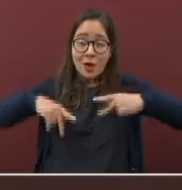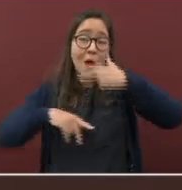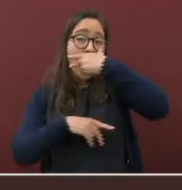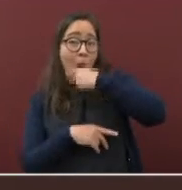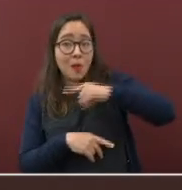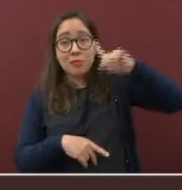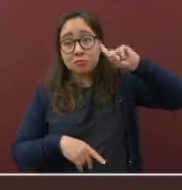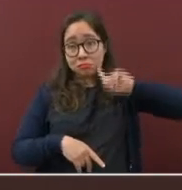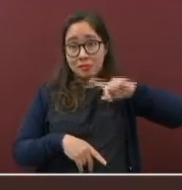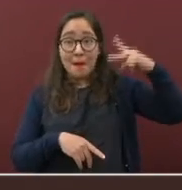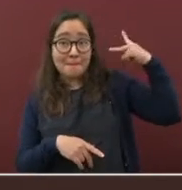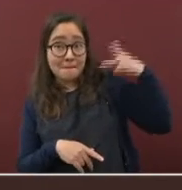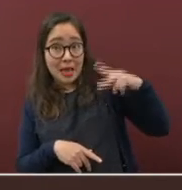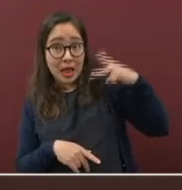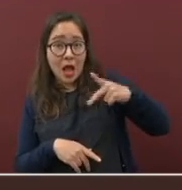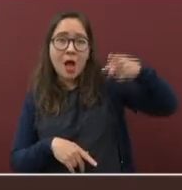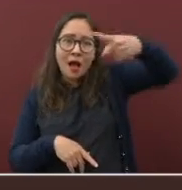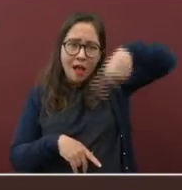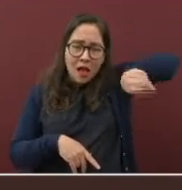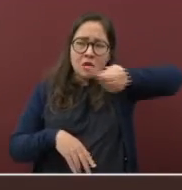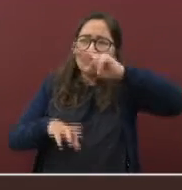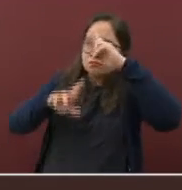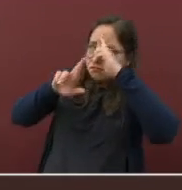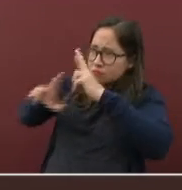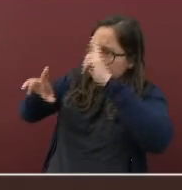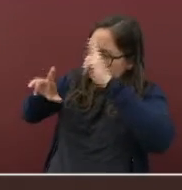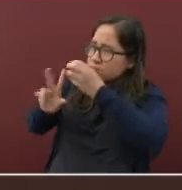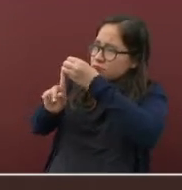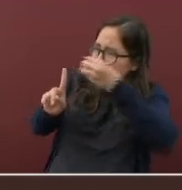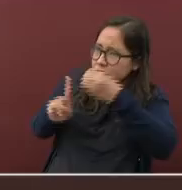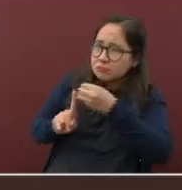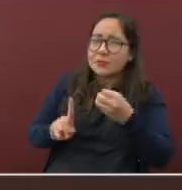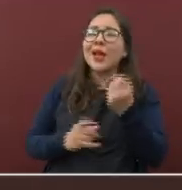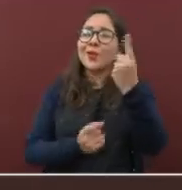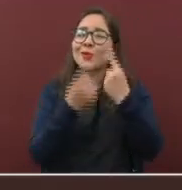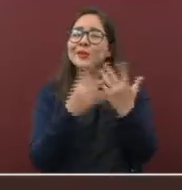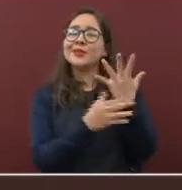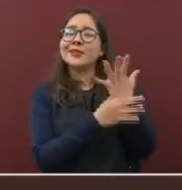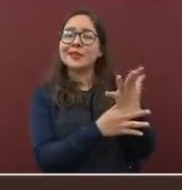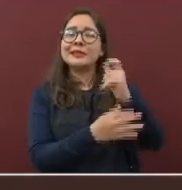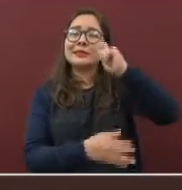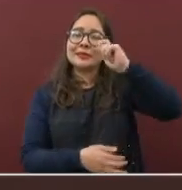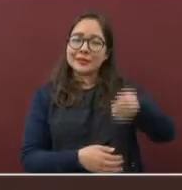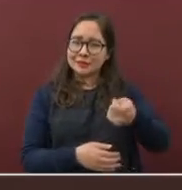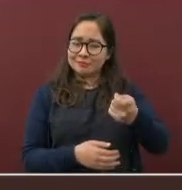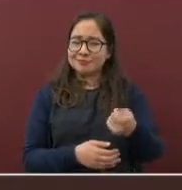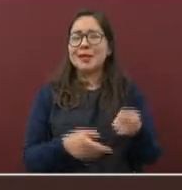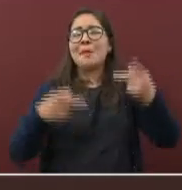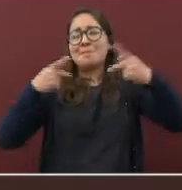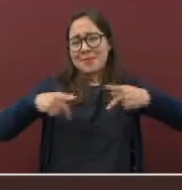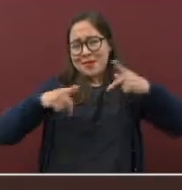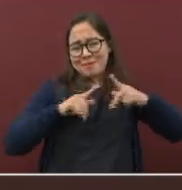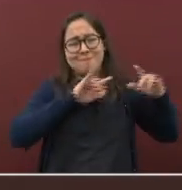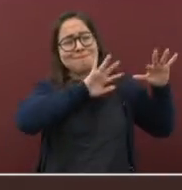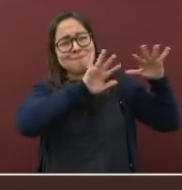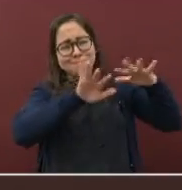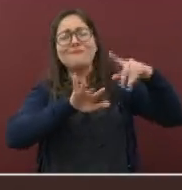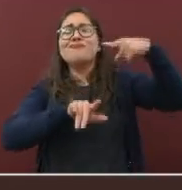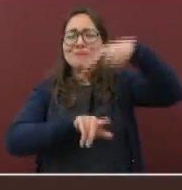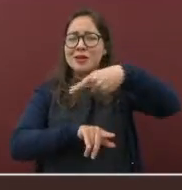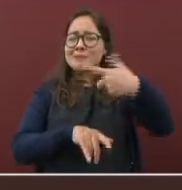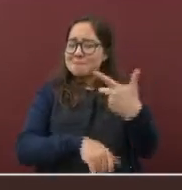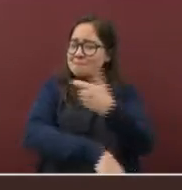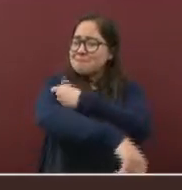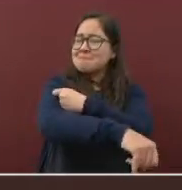veracruz que respetaron el llamado como alguien dijo por ahí el van donde jarochos que fueron a vacunarse